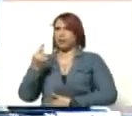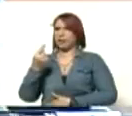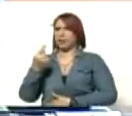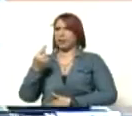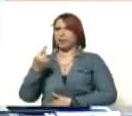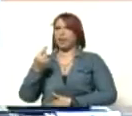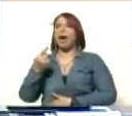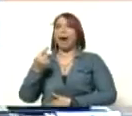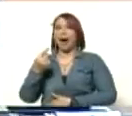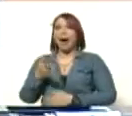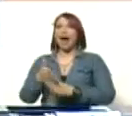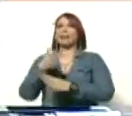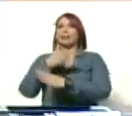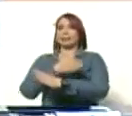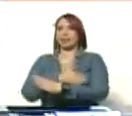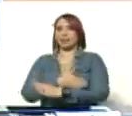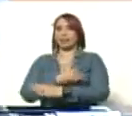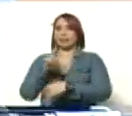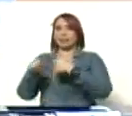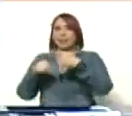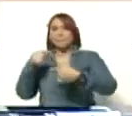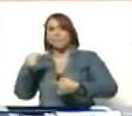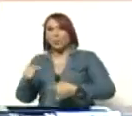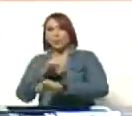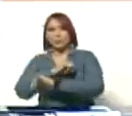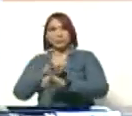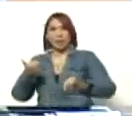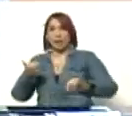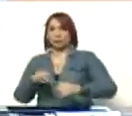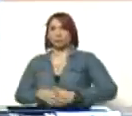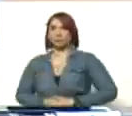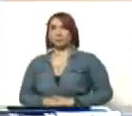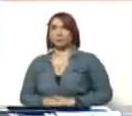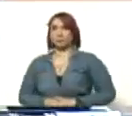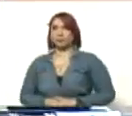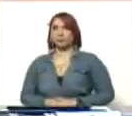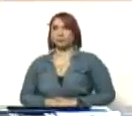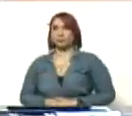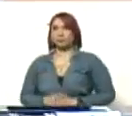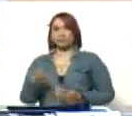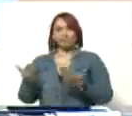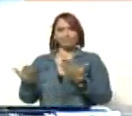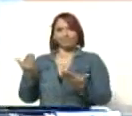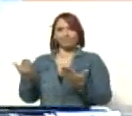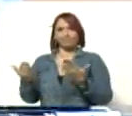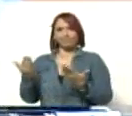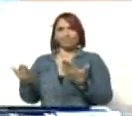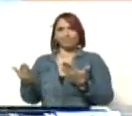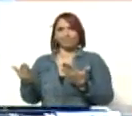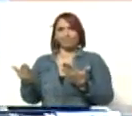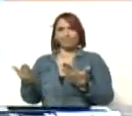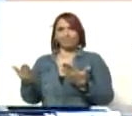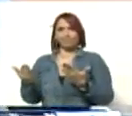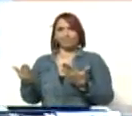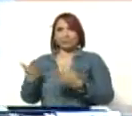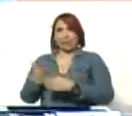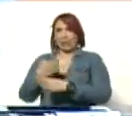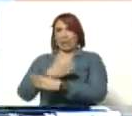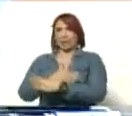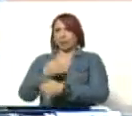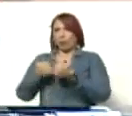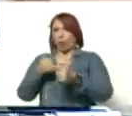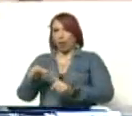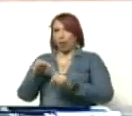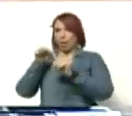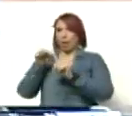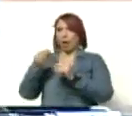es preliminar, para luego entonces, una vez que ellos hayan, digamos, contrastado su asignación preliminar, su